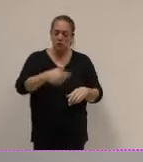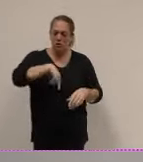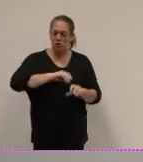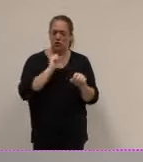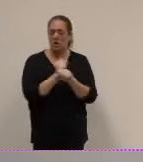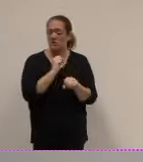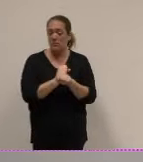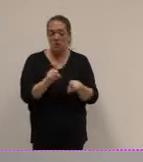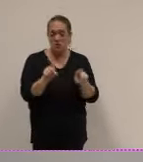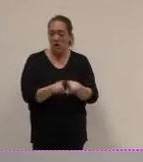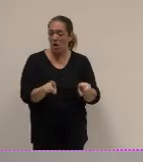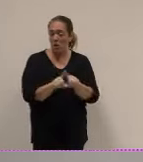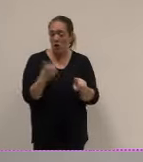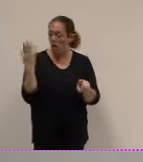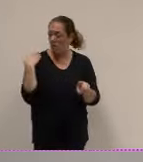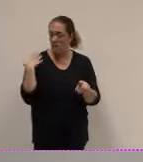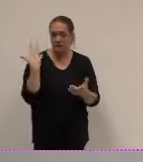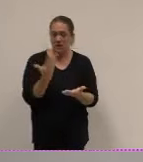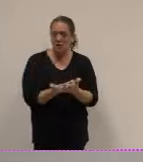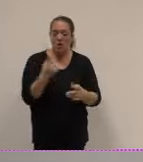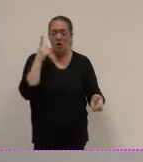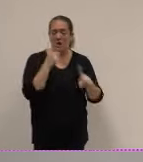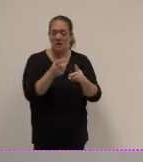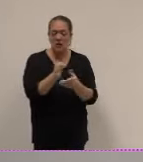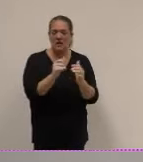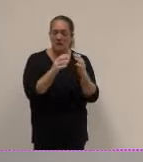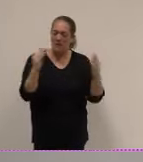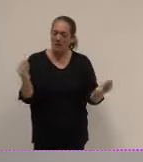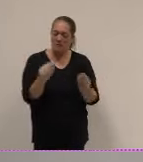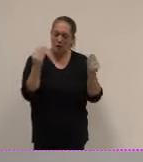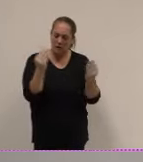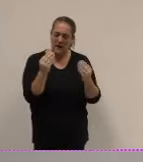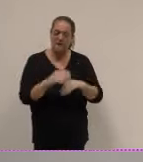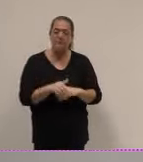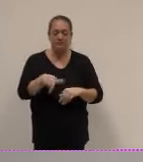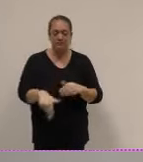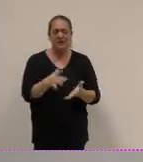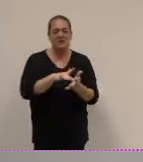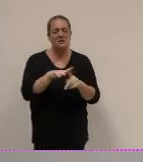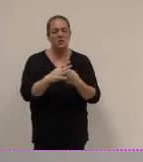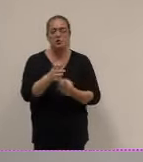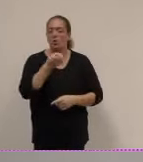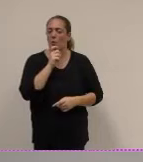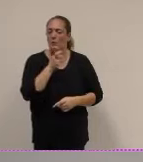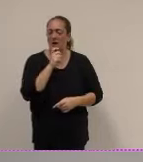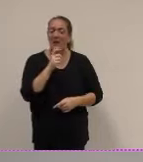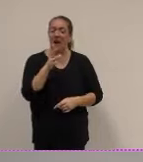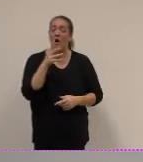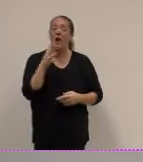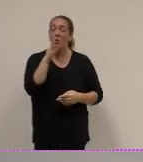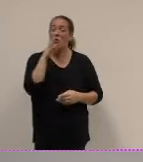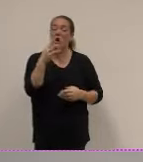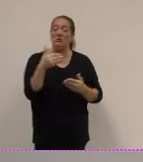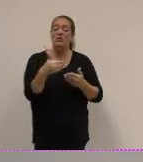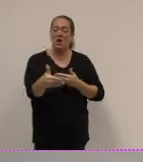creo que lo hemos hecho, para intentar mejorar la isla de La Palma. Estamos ante una situación complicada y se vienen 4 años